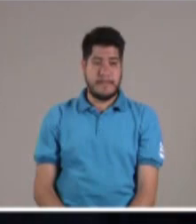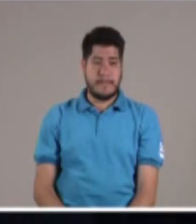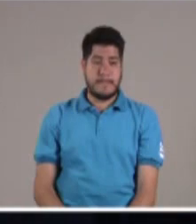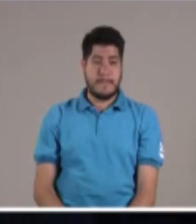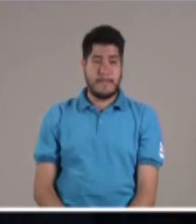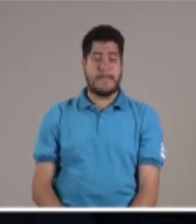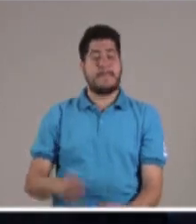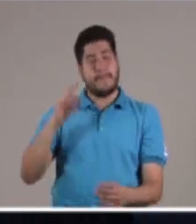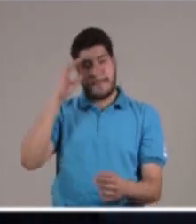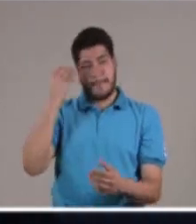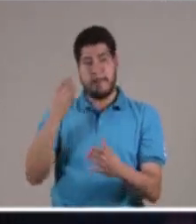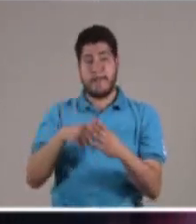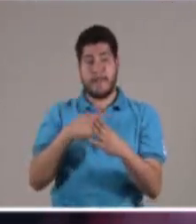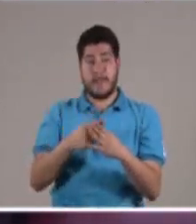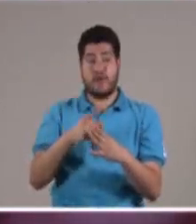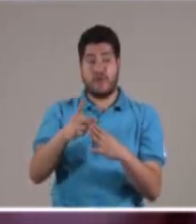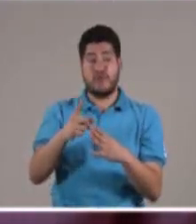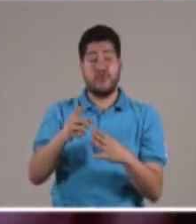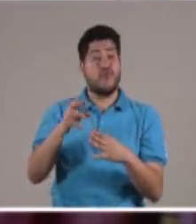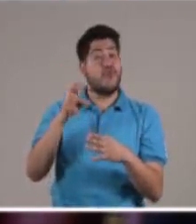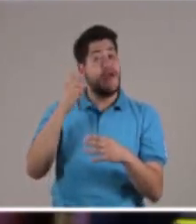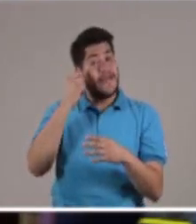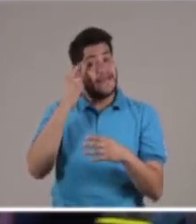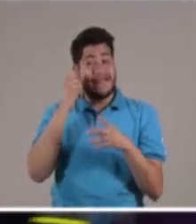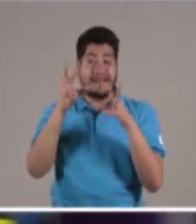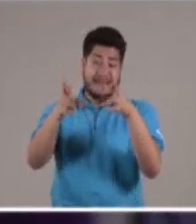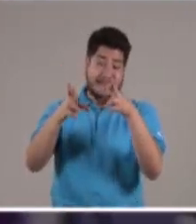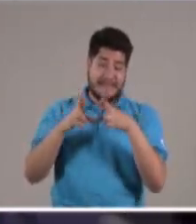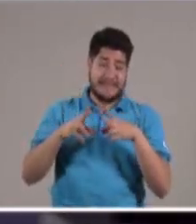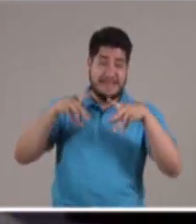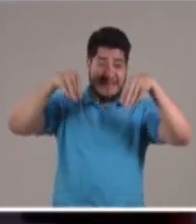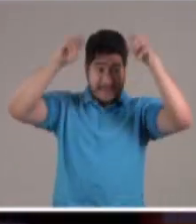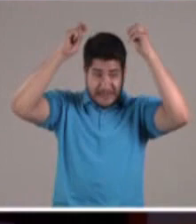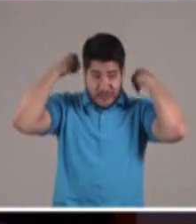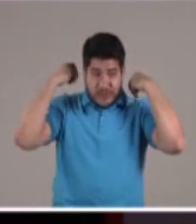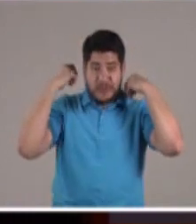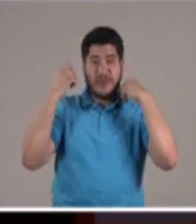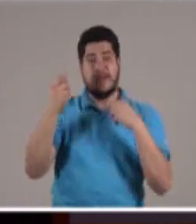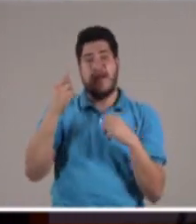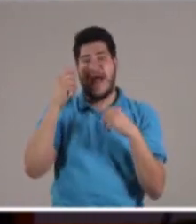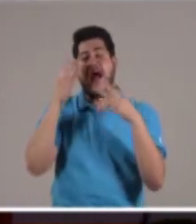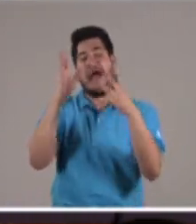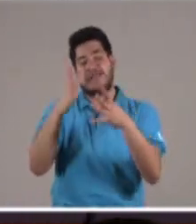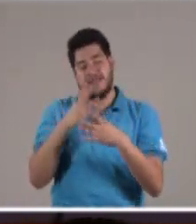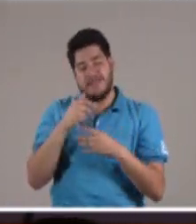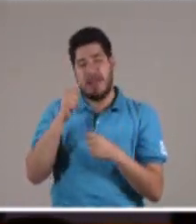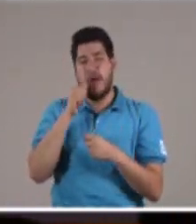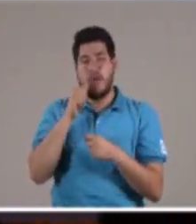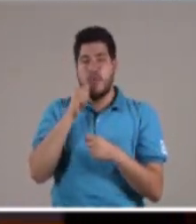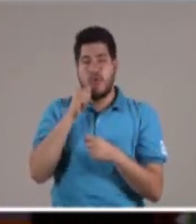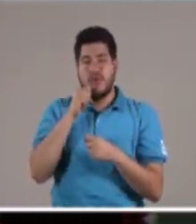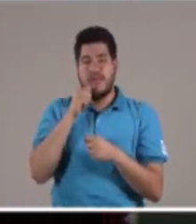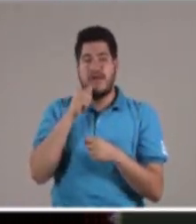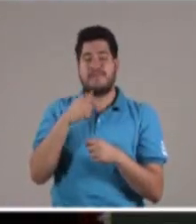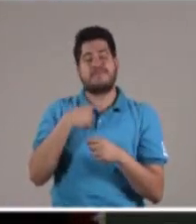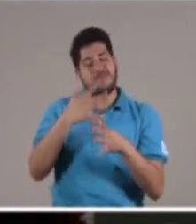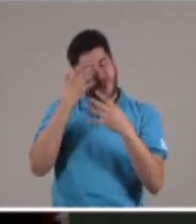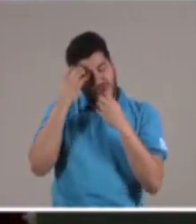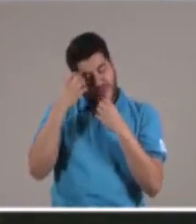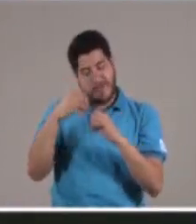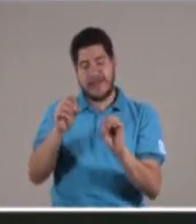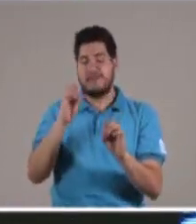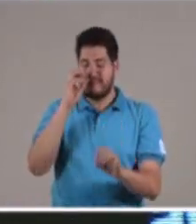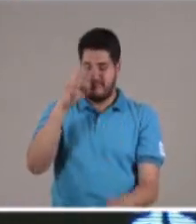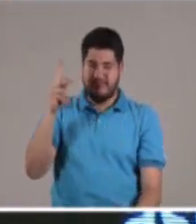Sí porque cuando uno reconoce cobertura pues una de las cosas que dejar reconociendo es su gestión autoridad el sujeto está bien